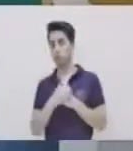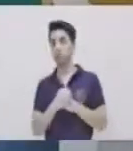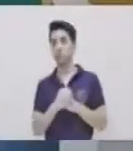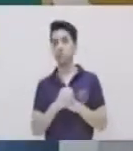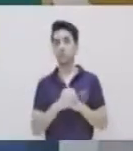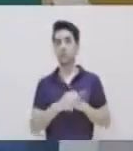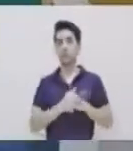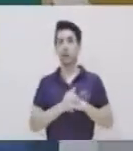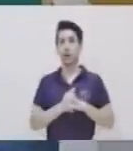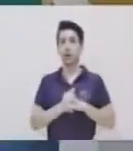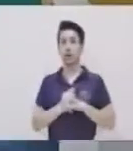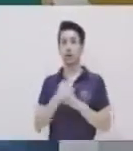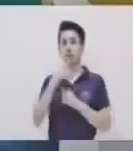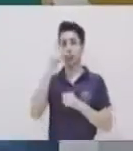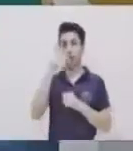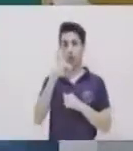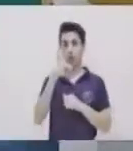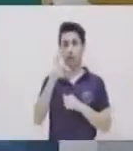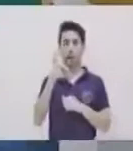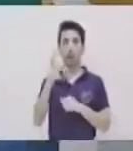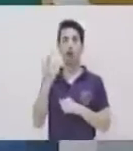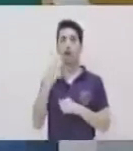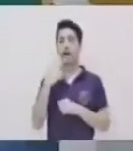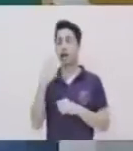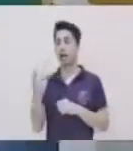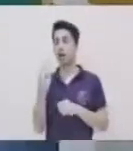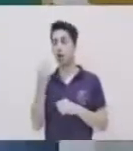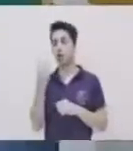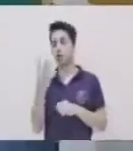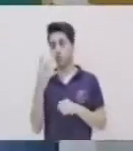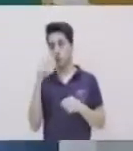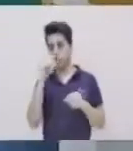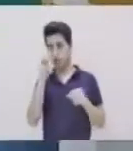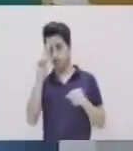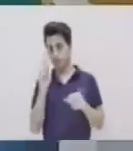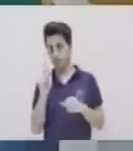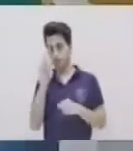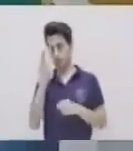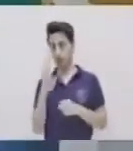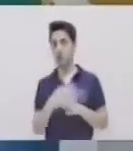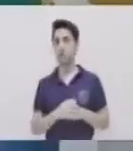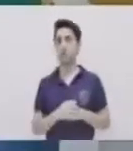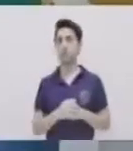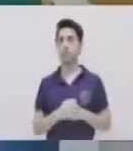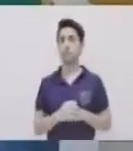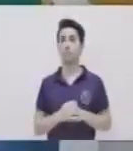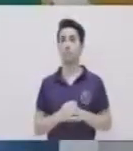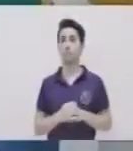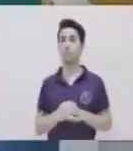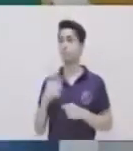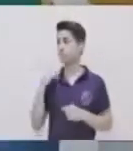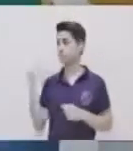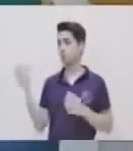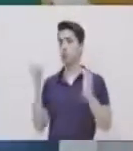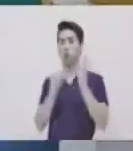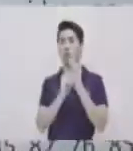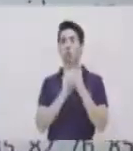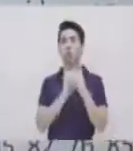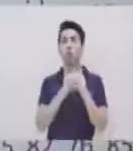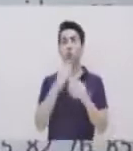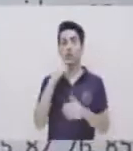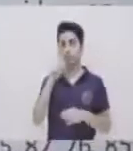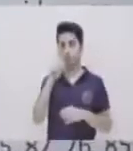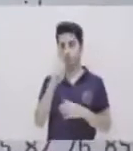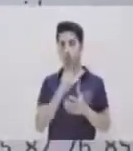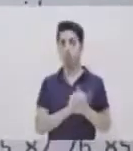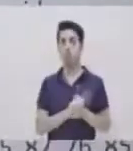a K por N partido 4. Entonces K que dijimos que era el número de cuartil que me están pidiendo. Entonces me están pidiendo el cuartil 1. Entonces